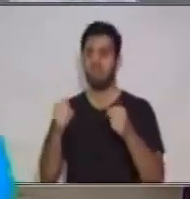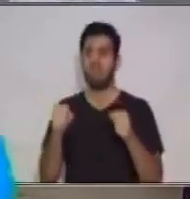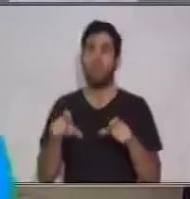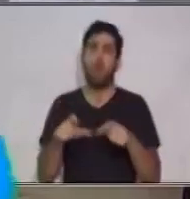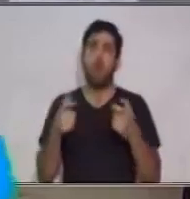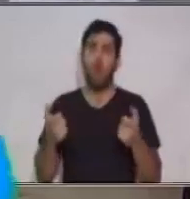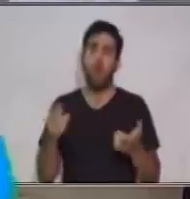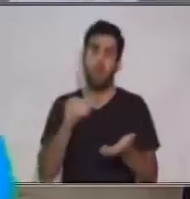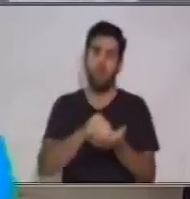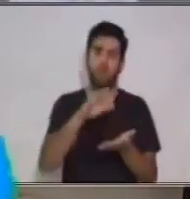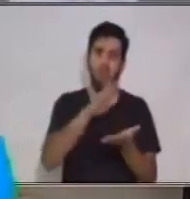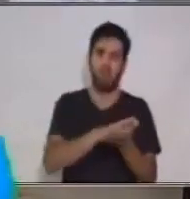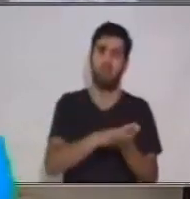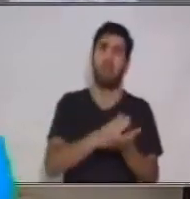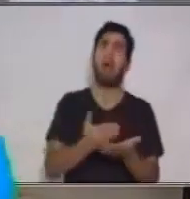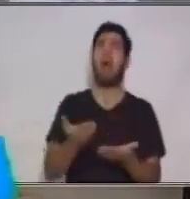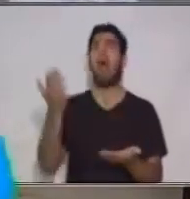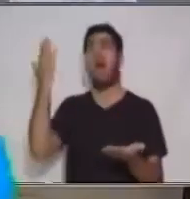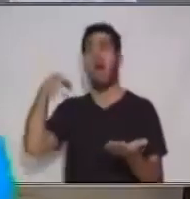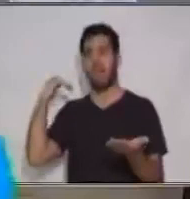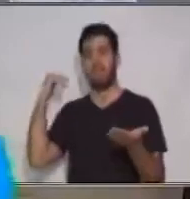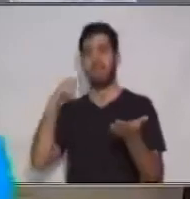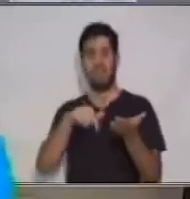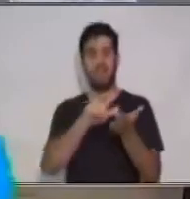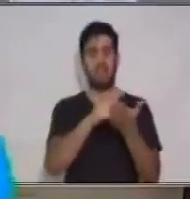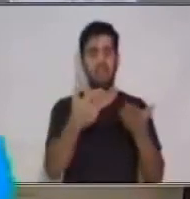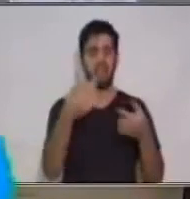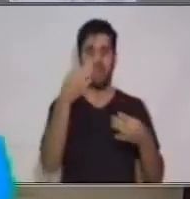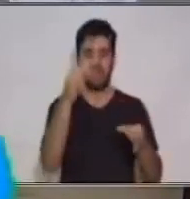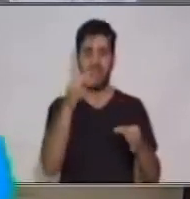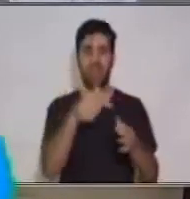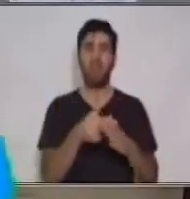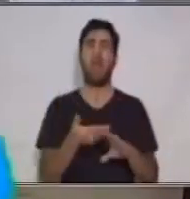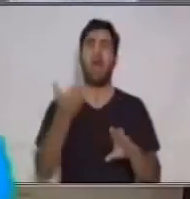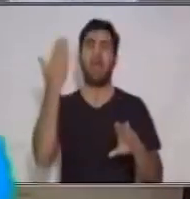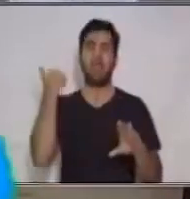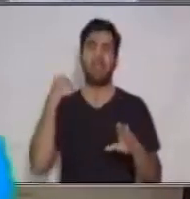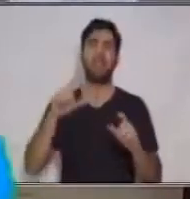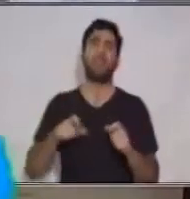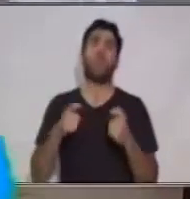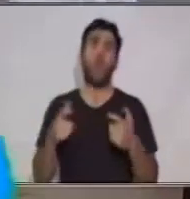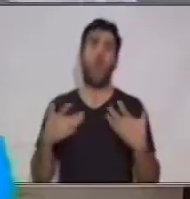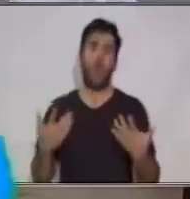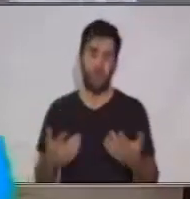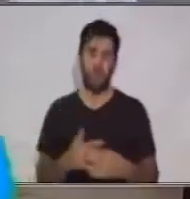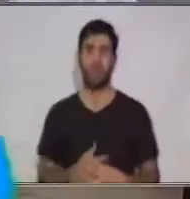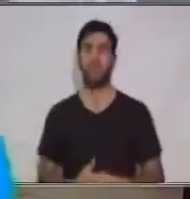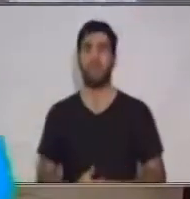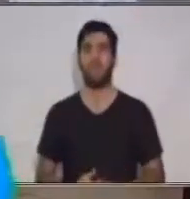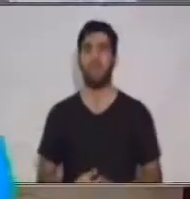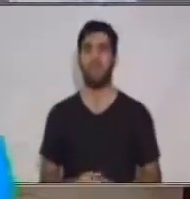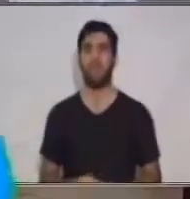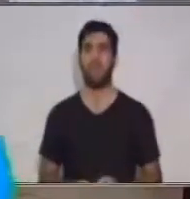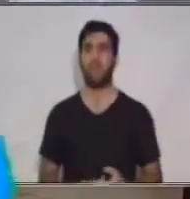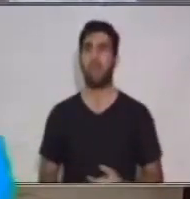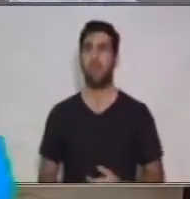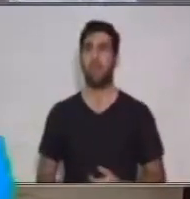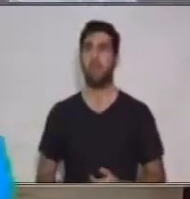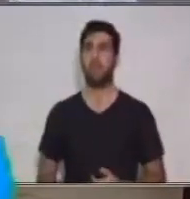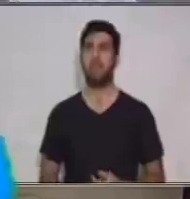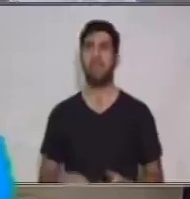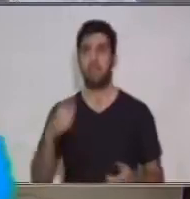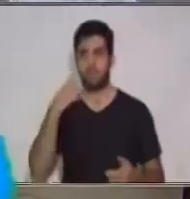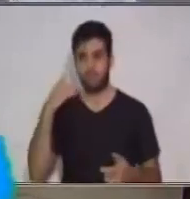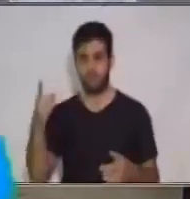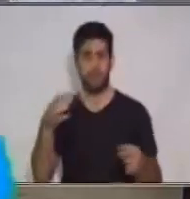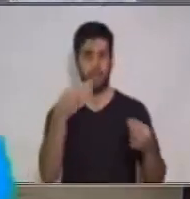estaban plasmados los relatos o los textos en estos documentos. En los textos se